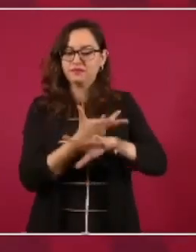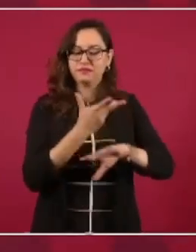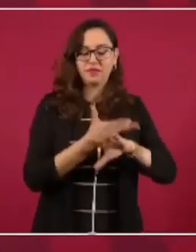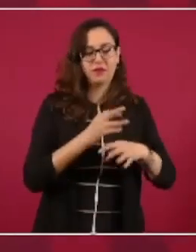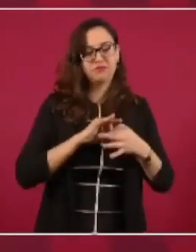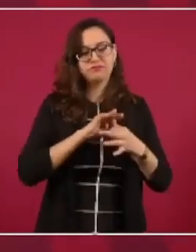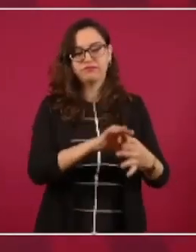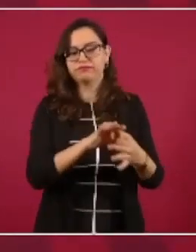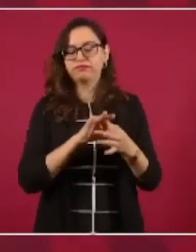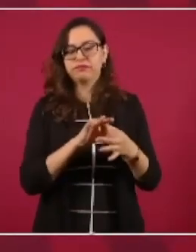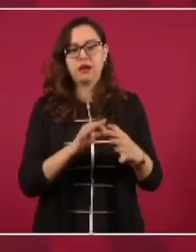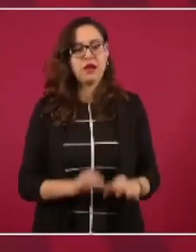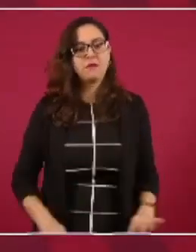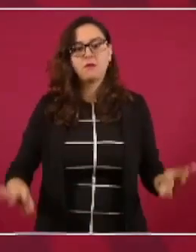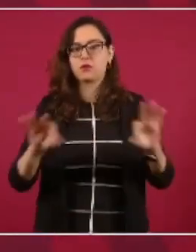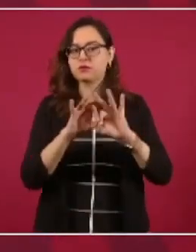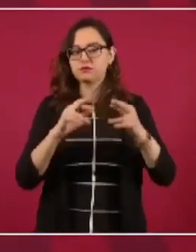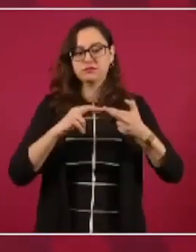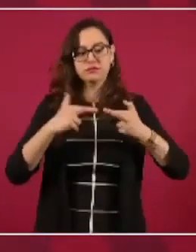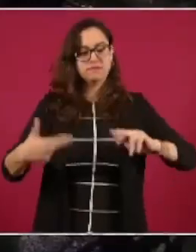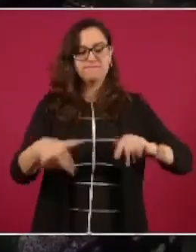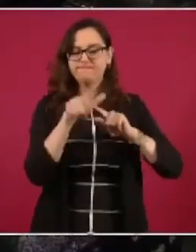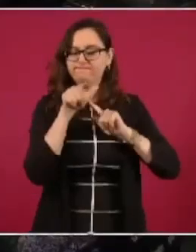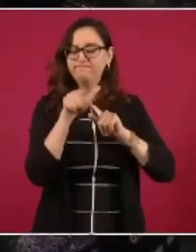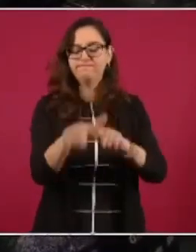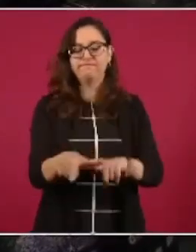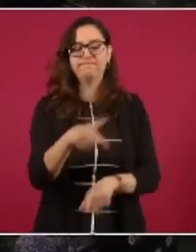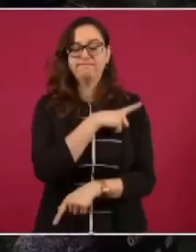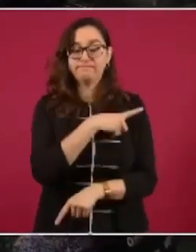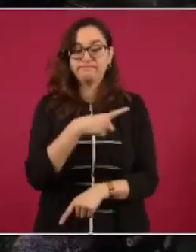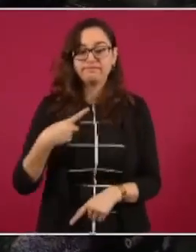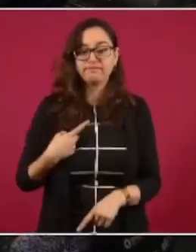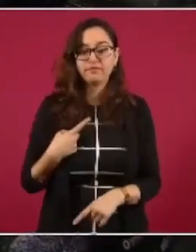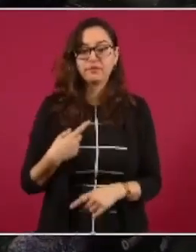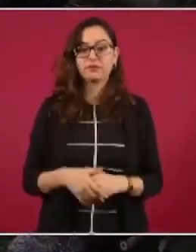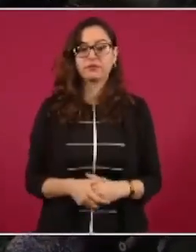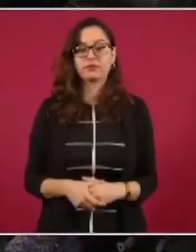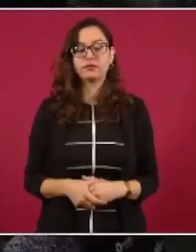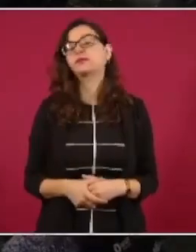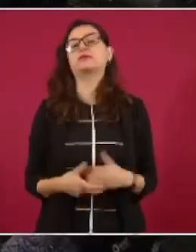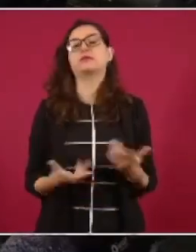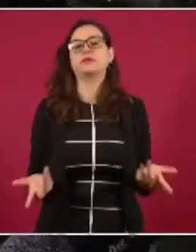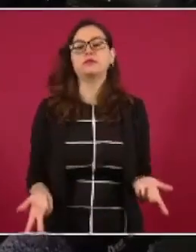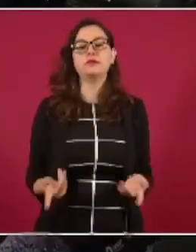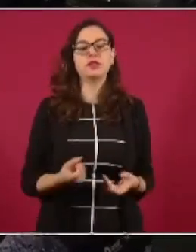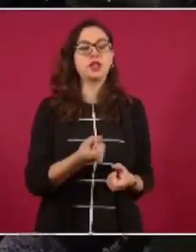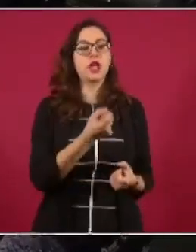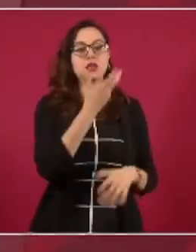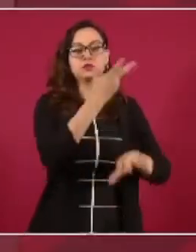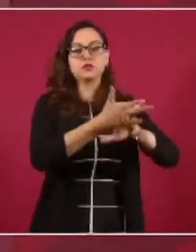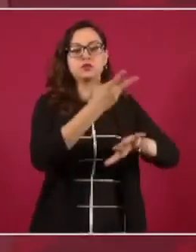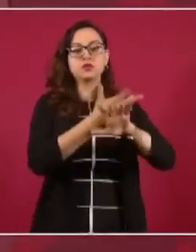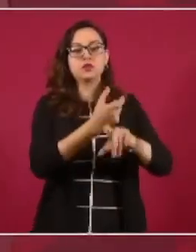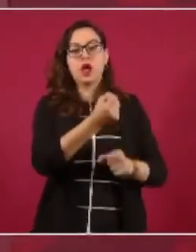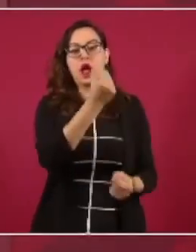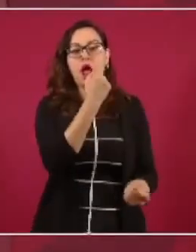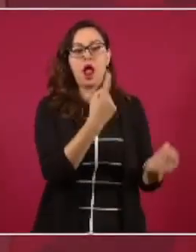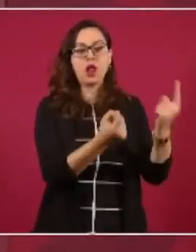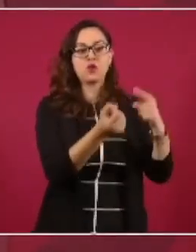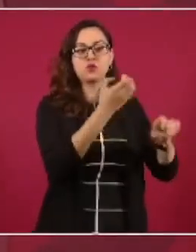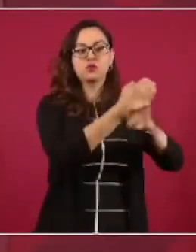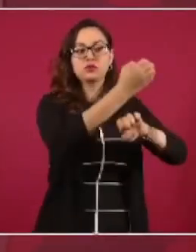importante. Hay lugares en Estados Unidos en donde no se necesita hablar inglés.